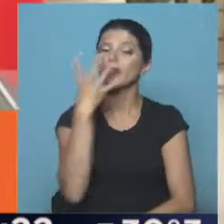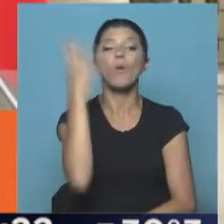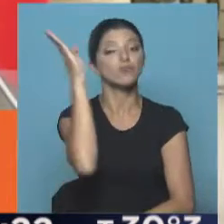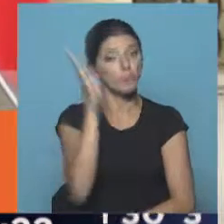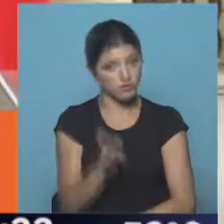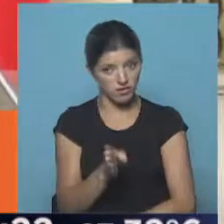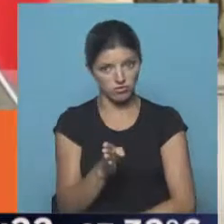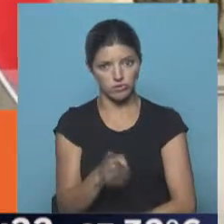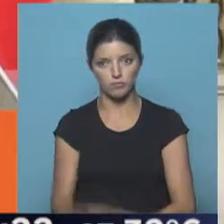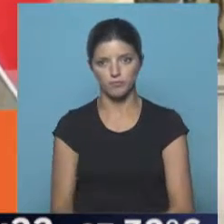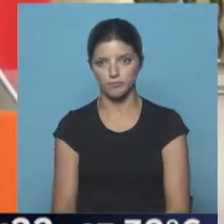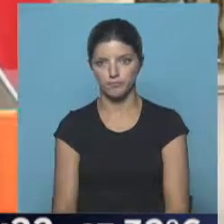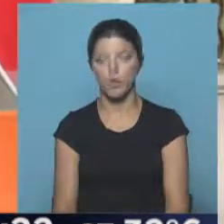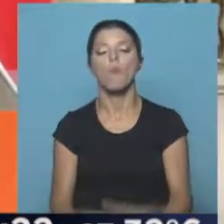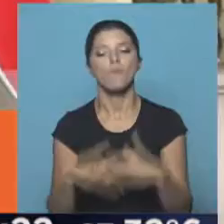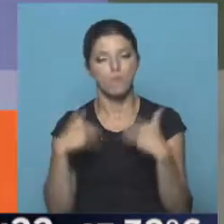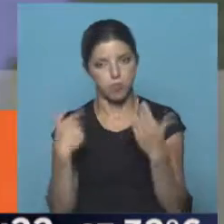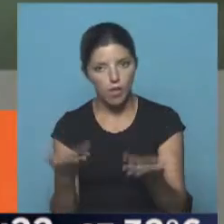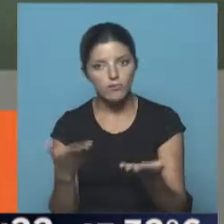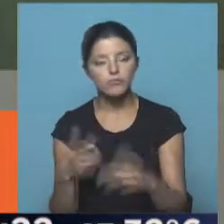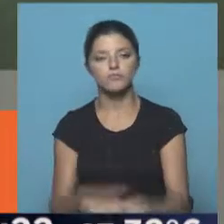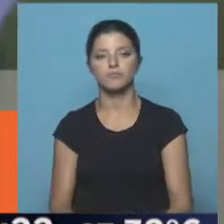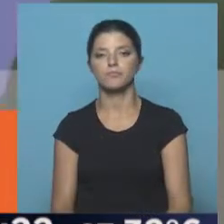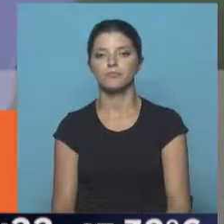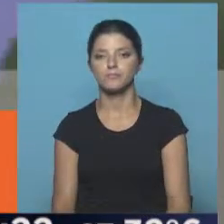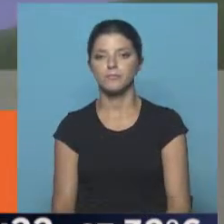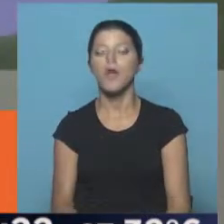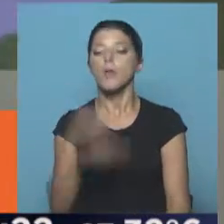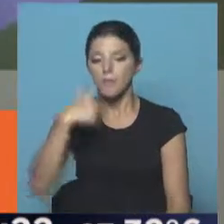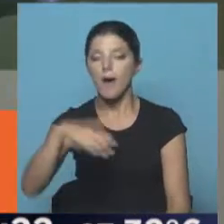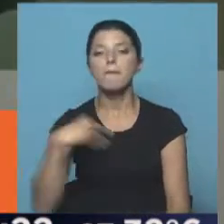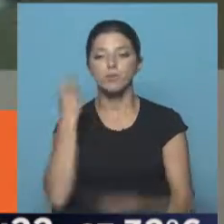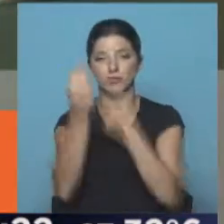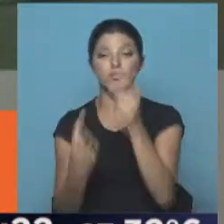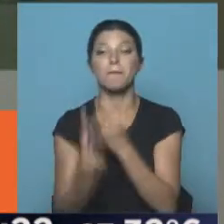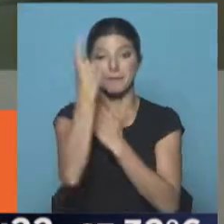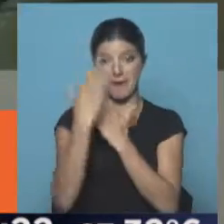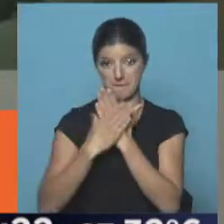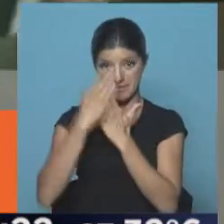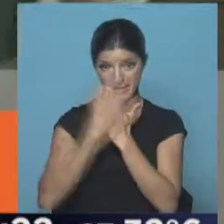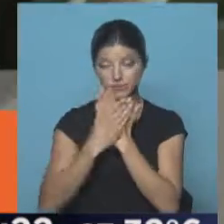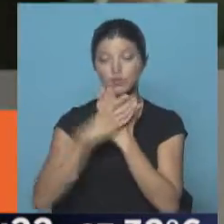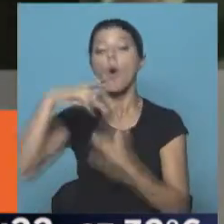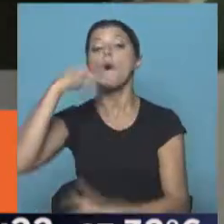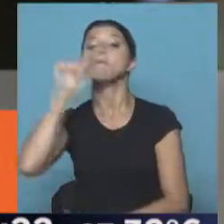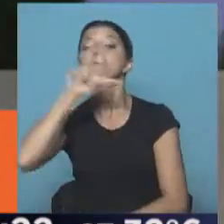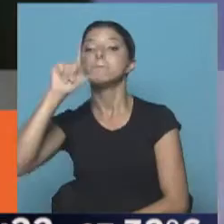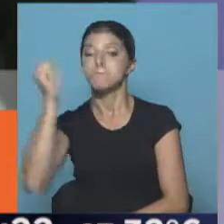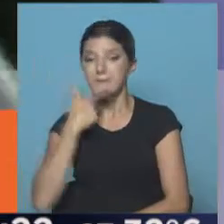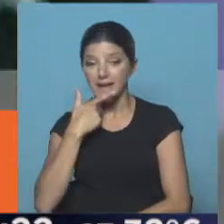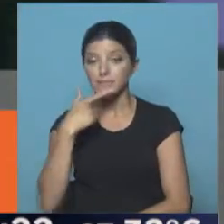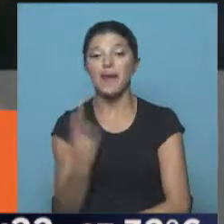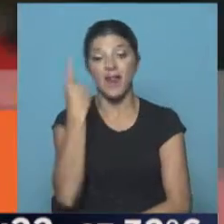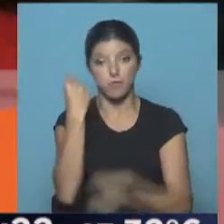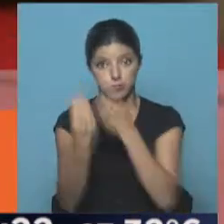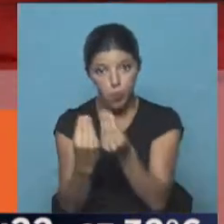para su gobierno. Esto abre las puertas a la postulación del actual primer ministro, Manuel Valls, para las primarias socialistas